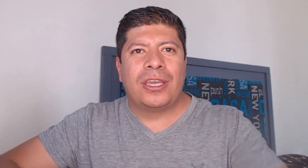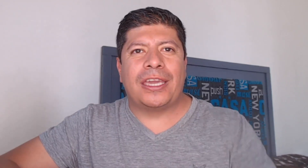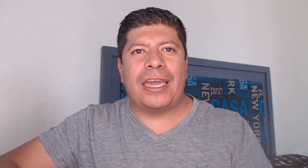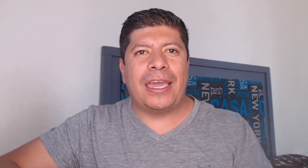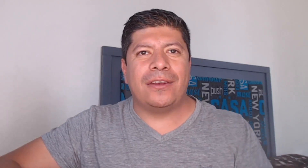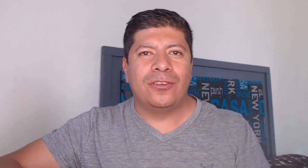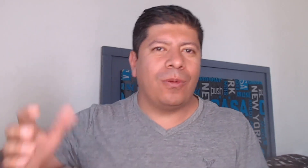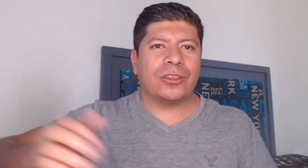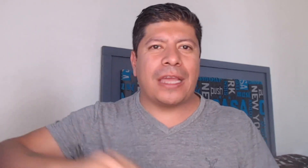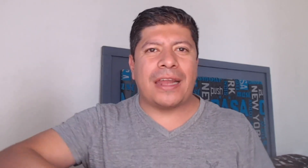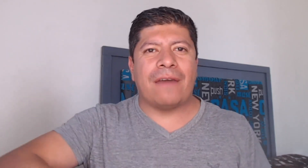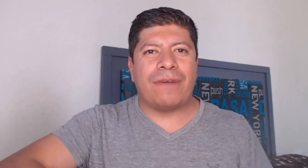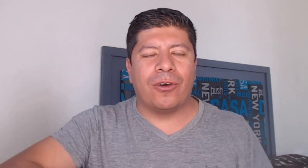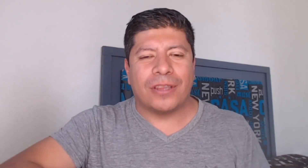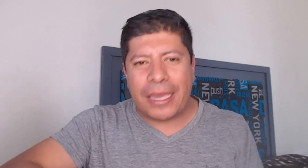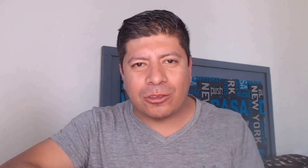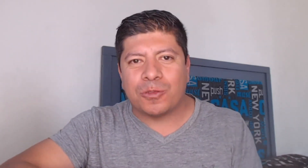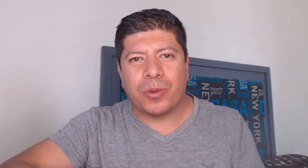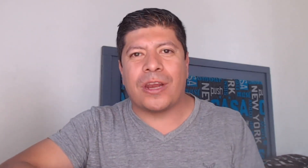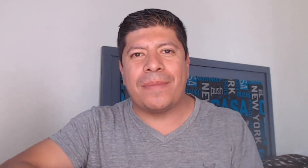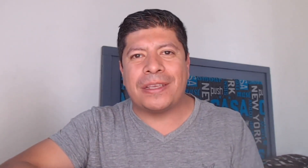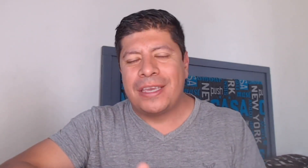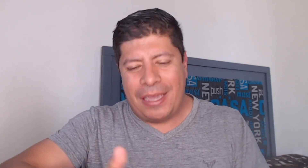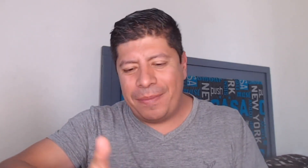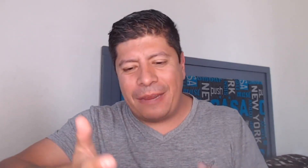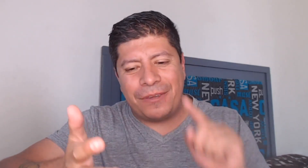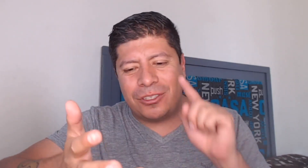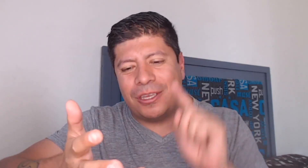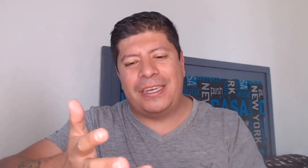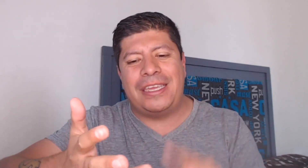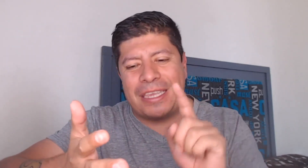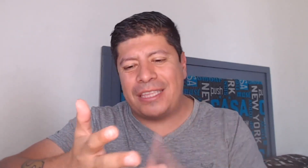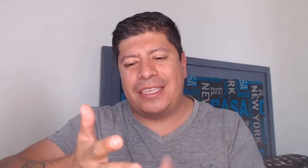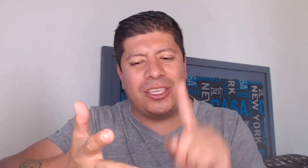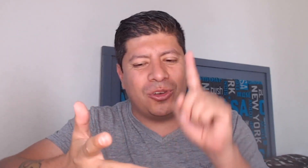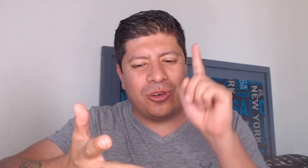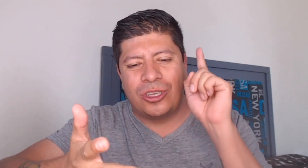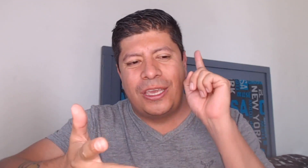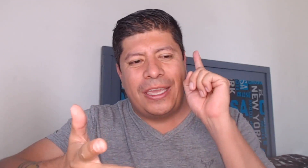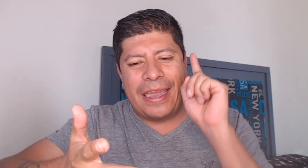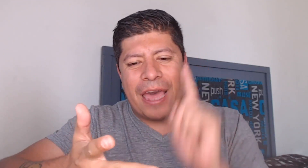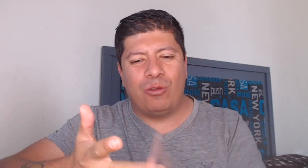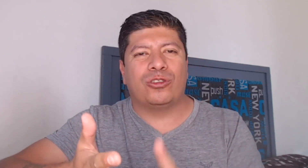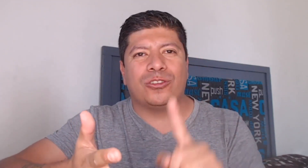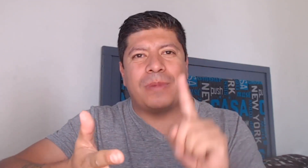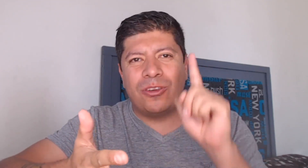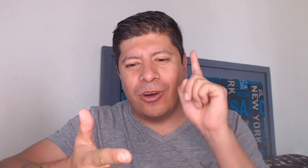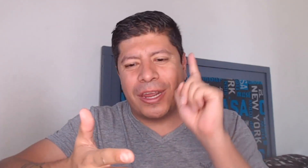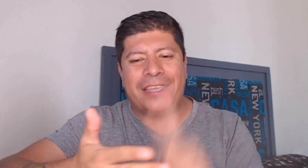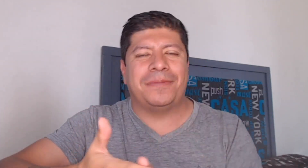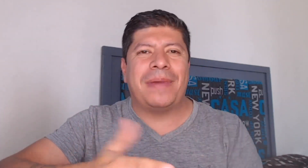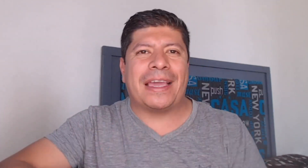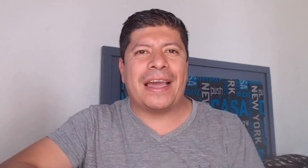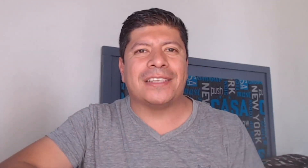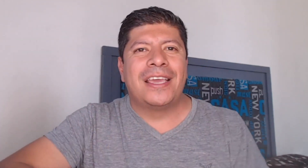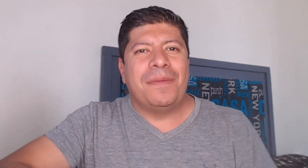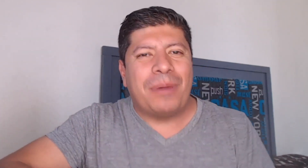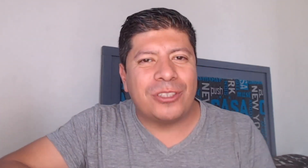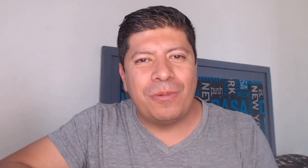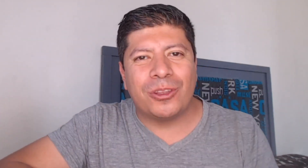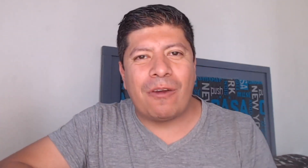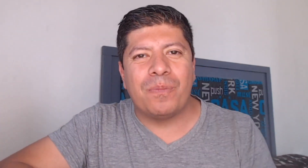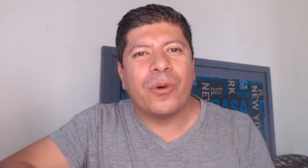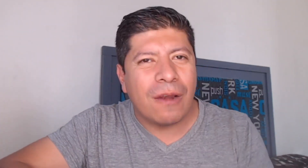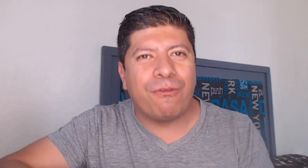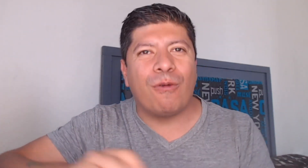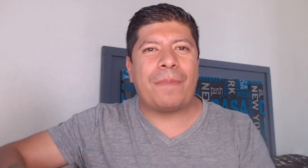mismos que no votan a favor de estos programas en beneficio de niñas, niños, adultos mayores, becas, pero